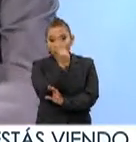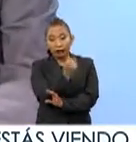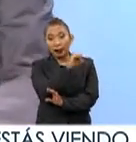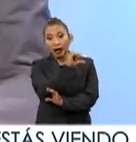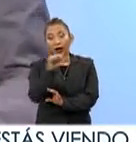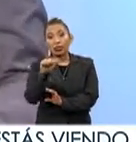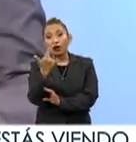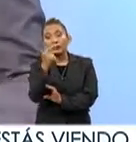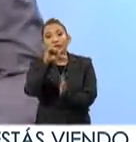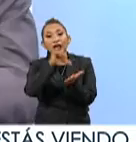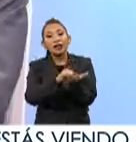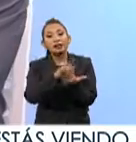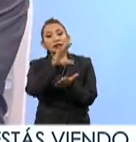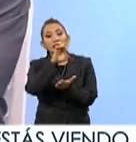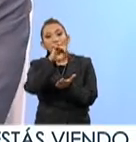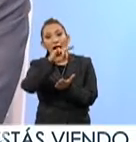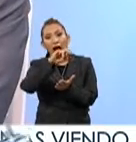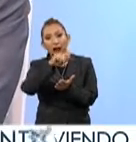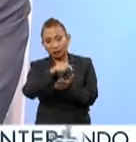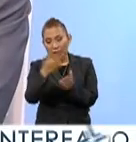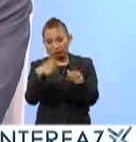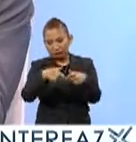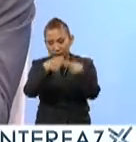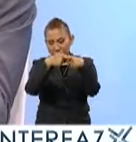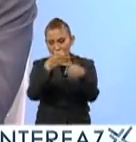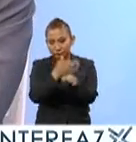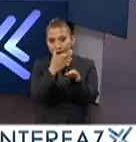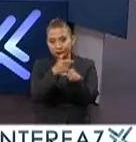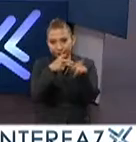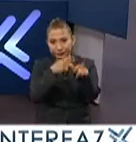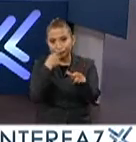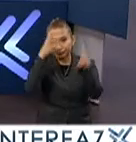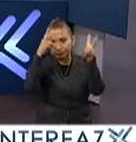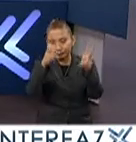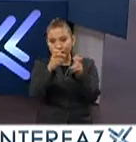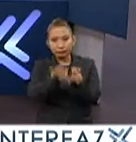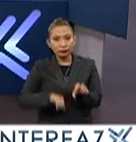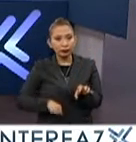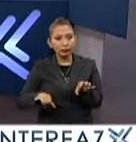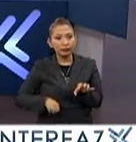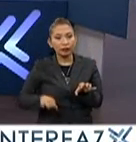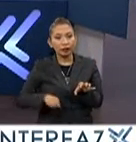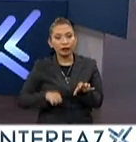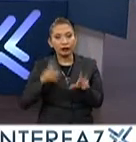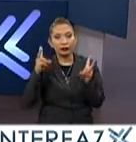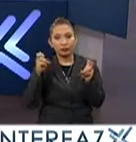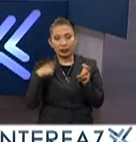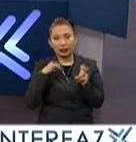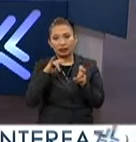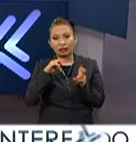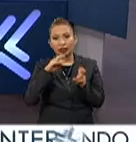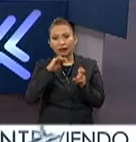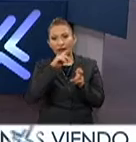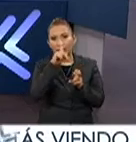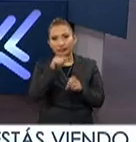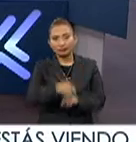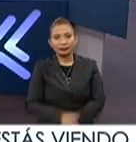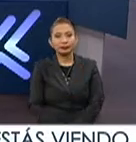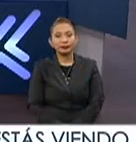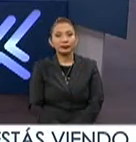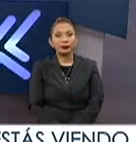12 de agosto en el Centro Nacional de las Artes. Vamos a hacer una pausa, Gloria, si me lo permites, y seguimos hablando de este interesante tema. Esto es Interfaz.